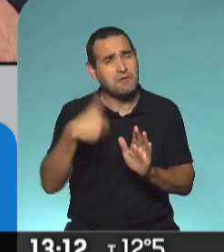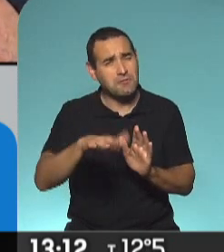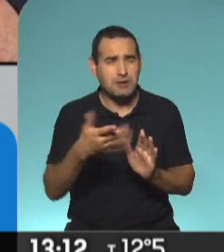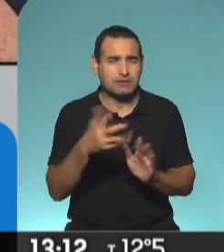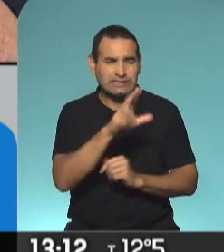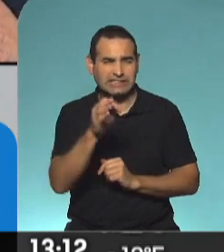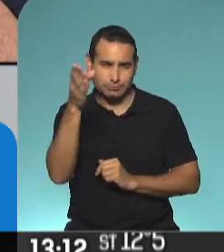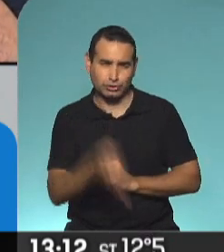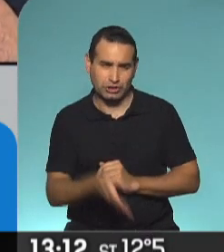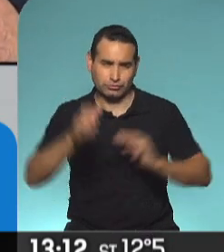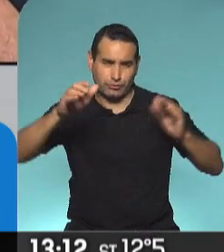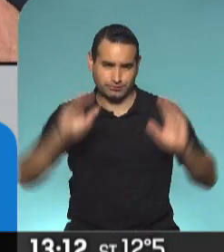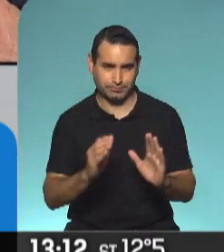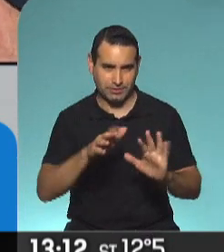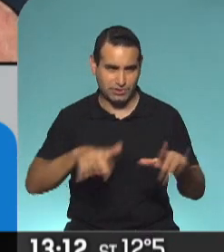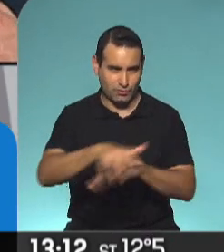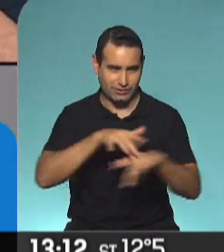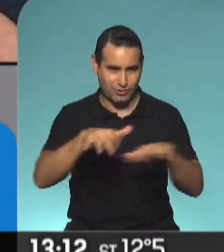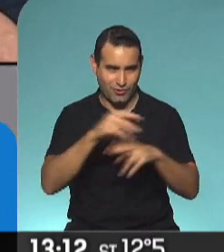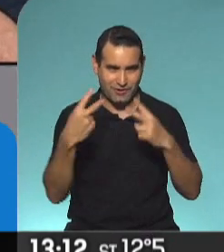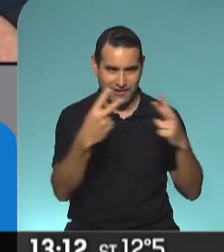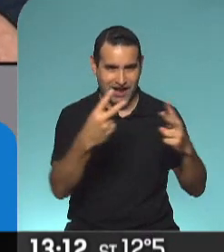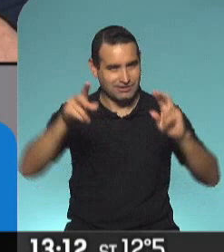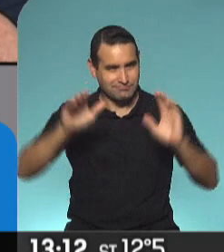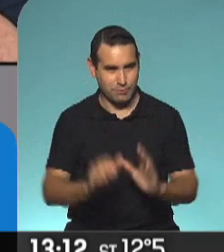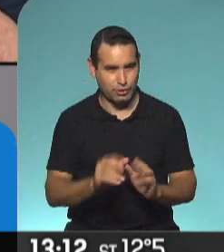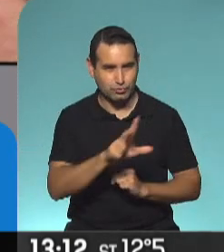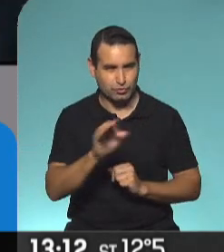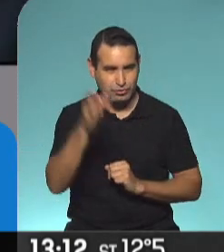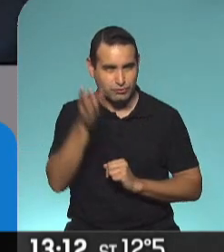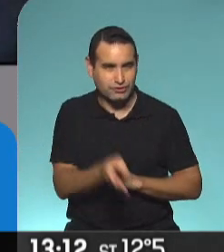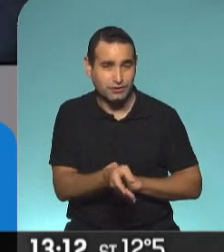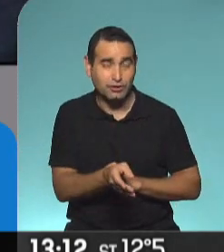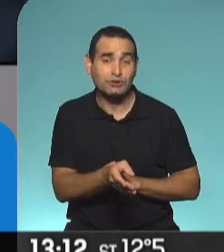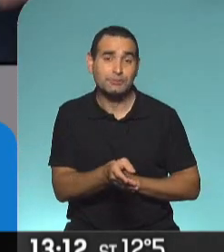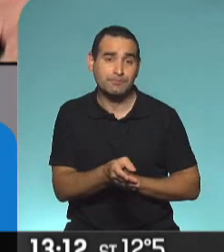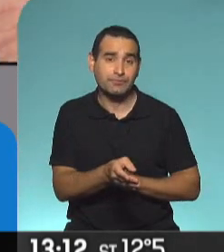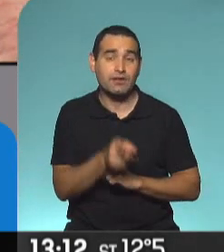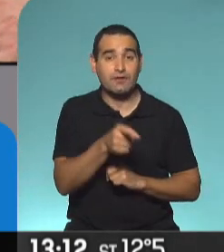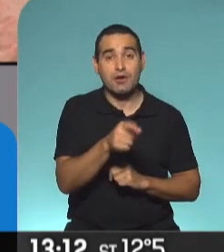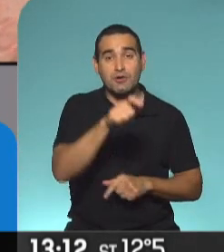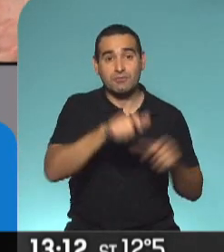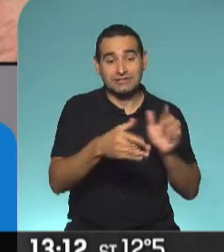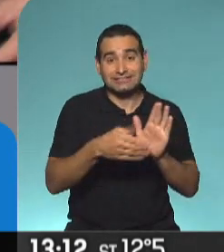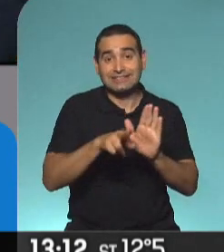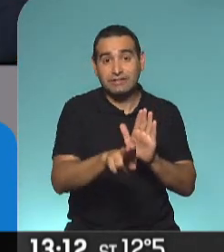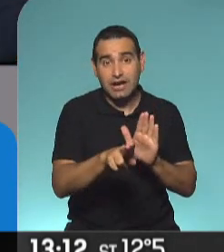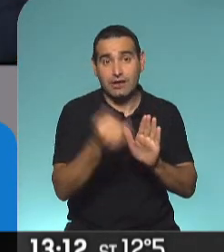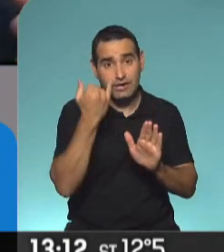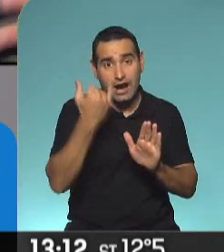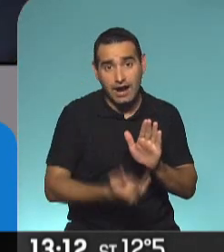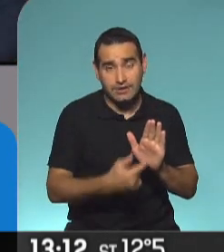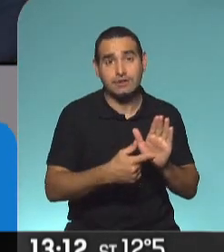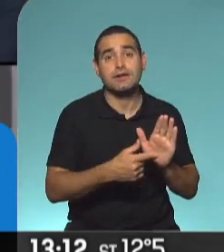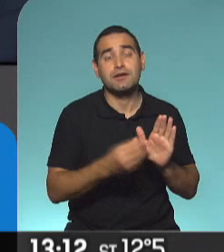el orden del 30 por ciento de reducción de la cantidad de personas circulando tomando como base la cantidad de certificados habilitante que hay por las